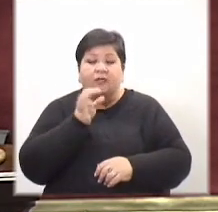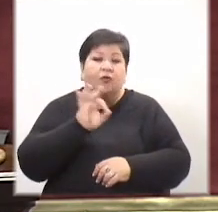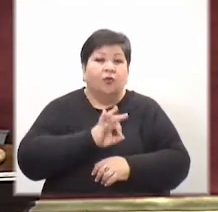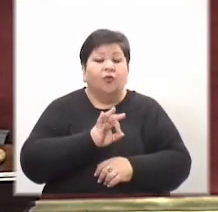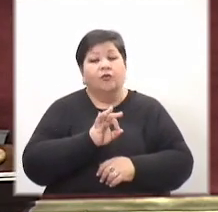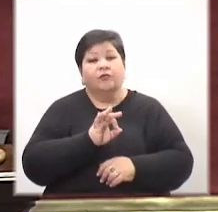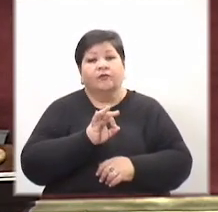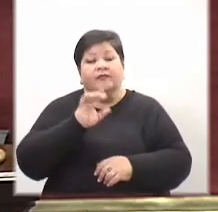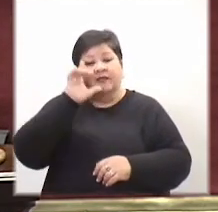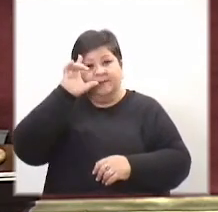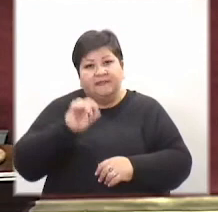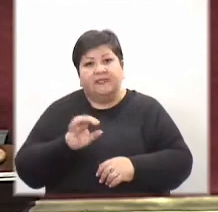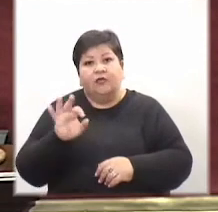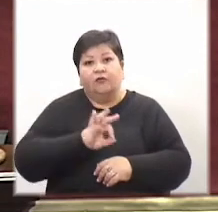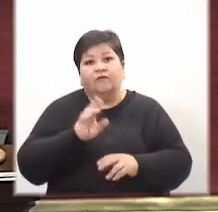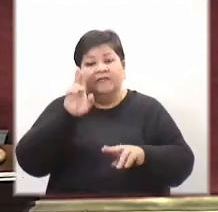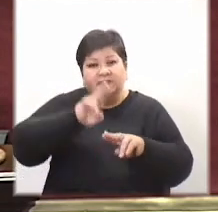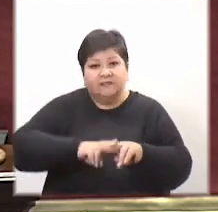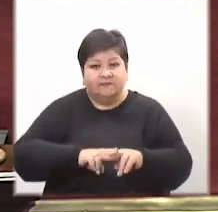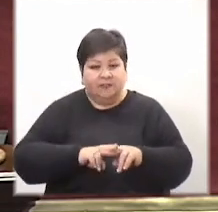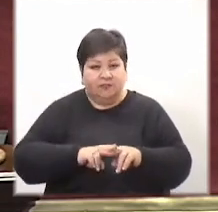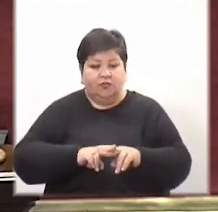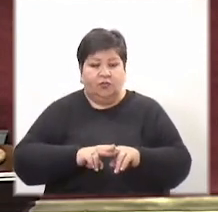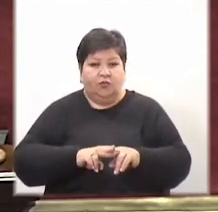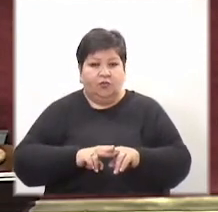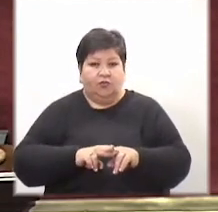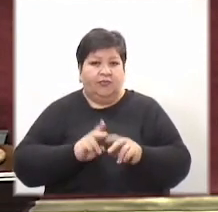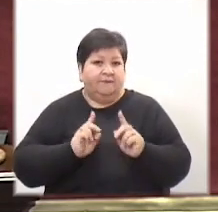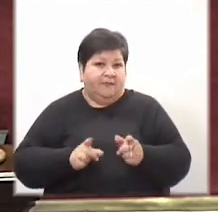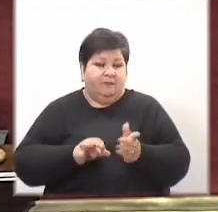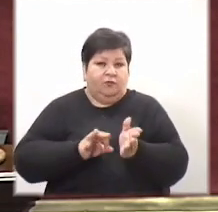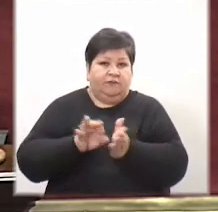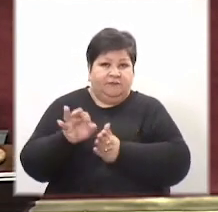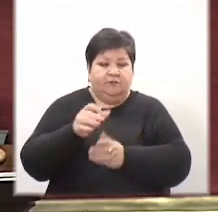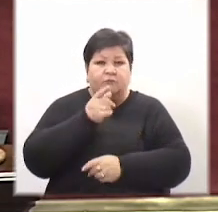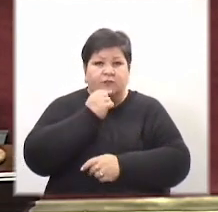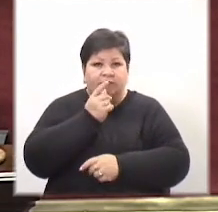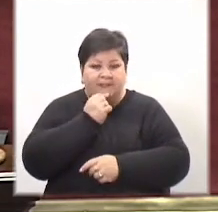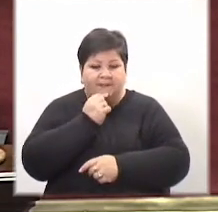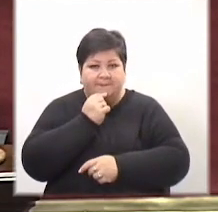incapacidad o fallecimiento en acto directo de servicio, en un régimen más